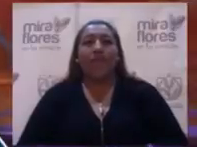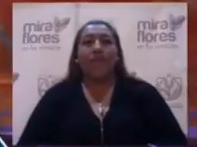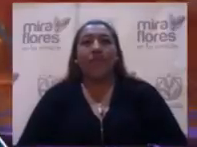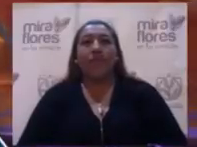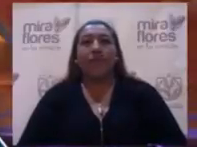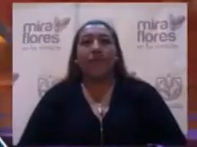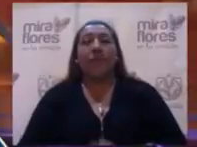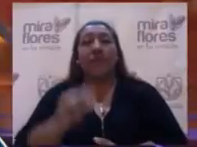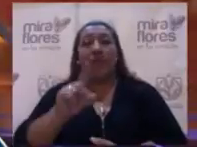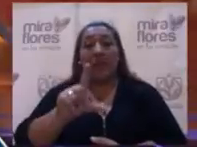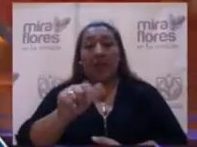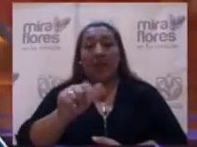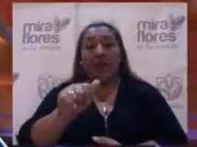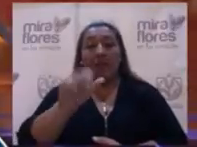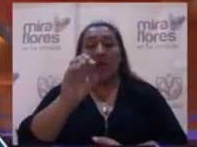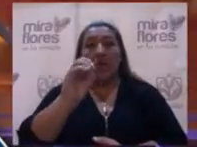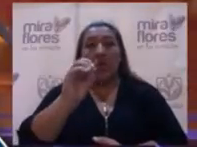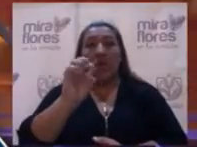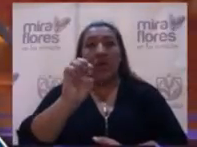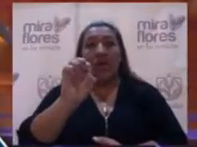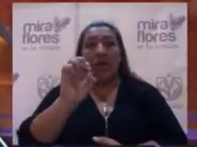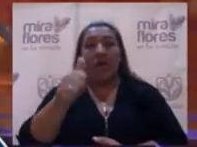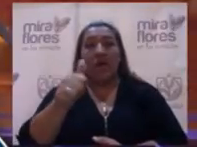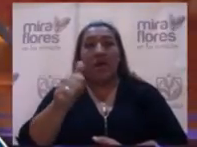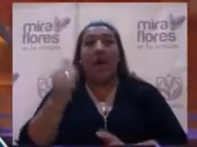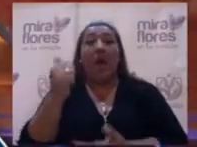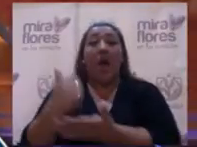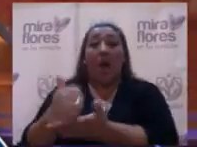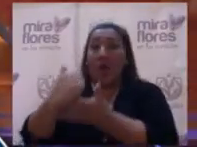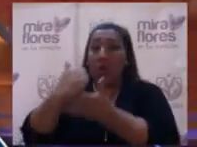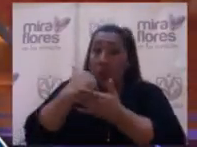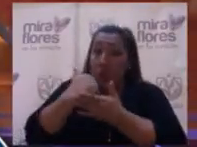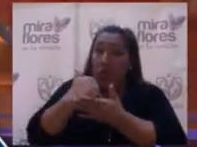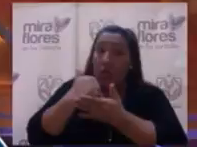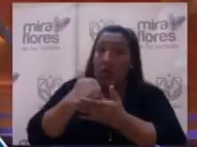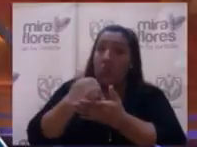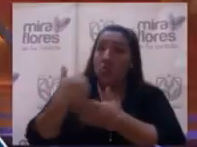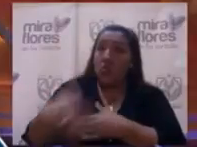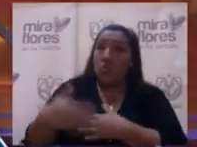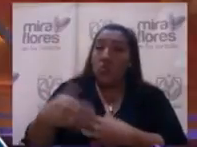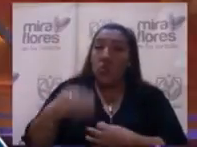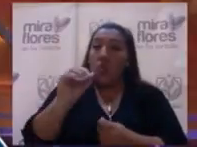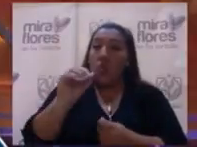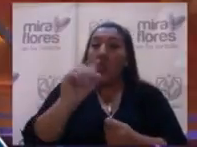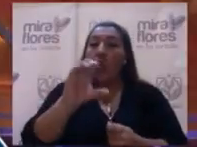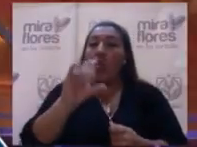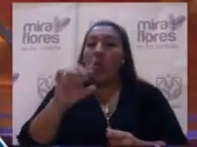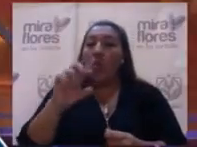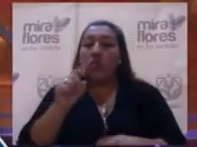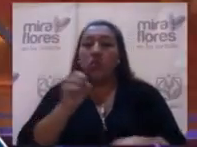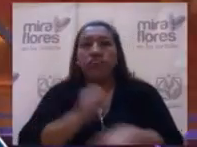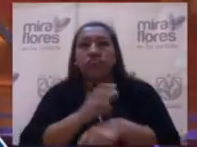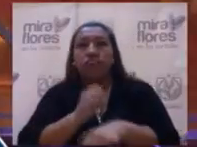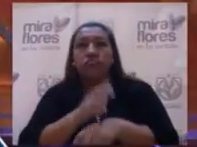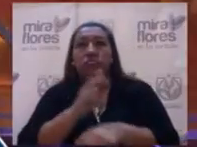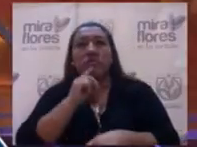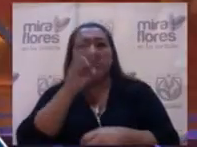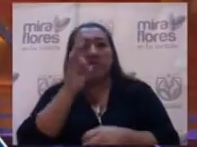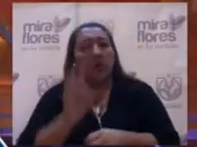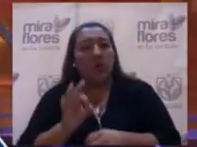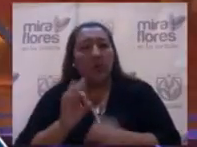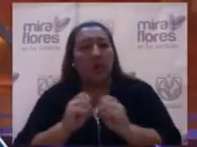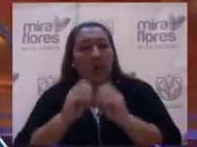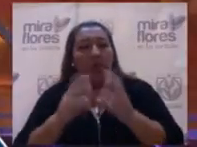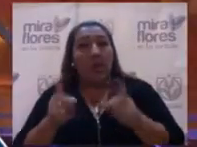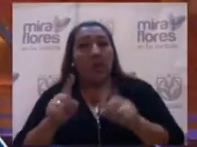la OEA nos va a dar una importante contribución también para realizar un curso de ciudades sostenibles. Y estoy seguro que el día